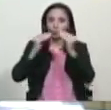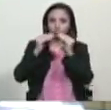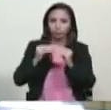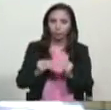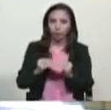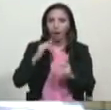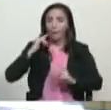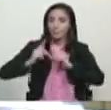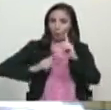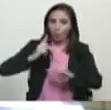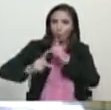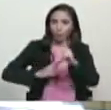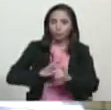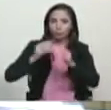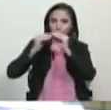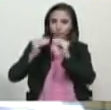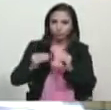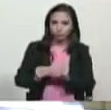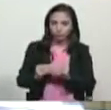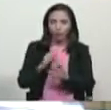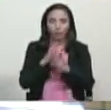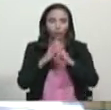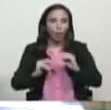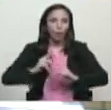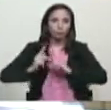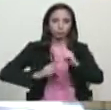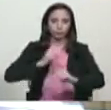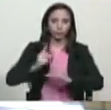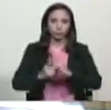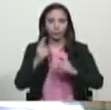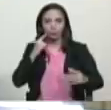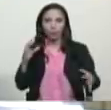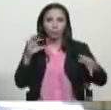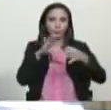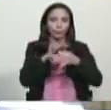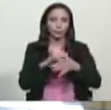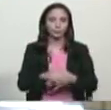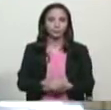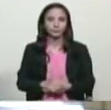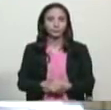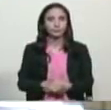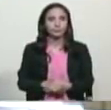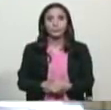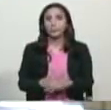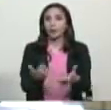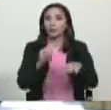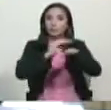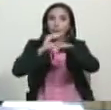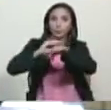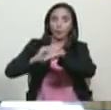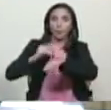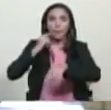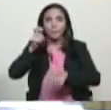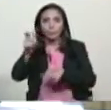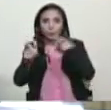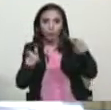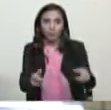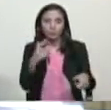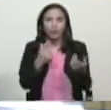productiva nacional de todos los sectores productivos del país, una gran alianza productiva nacional. Llamo a todos los sectores